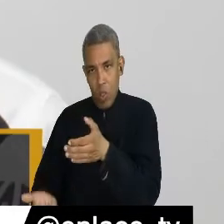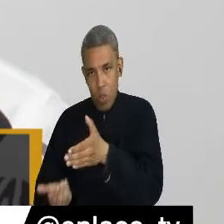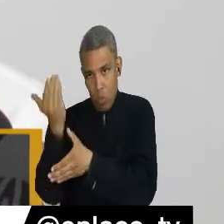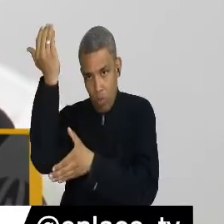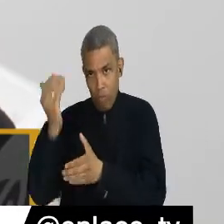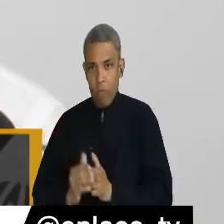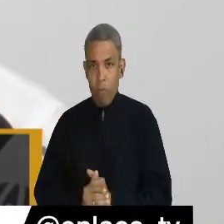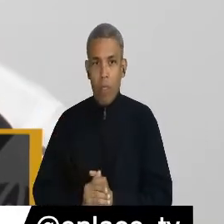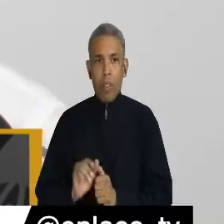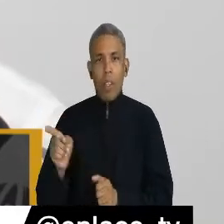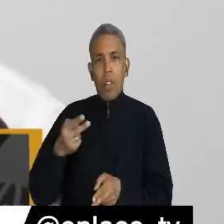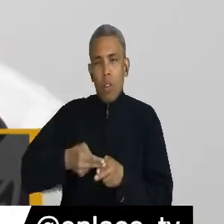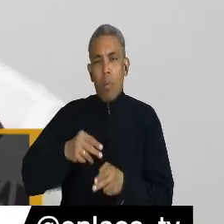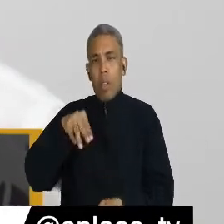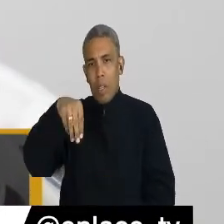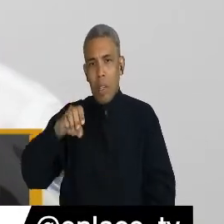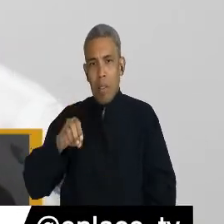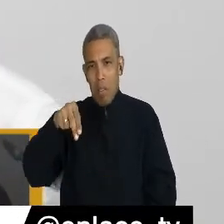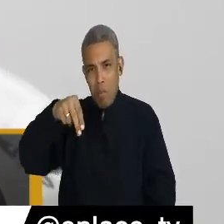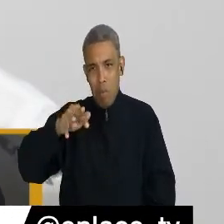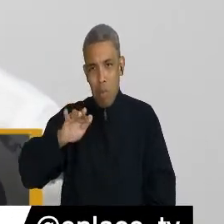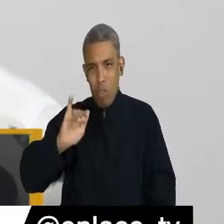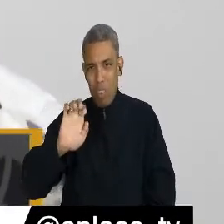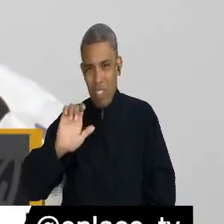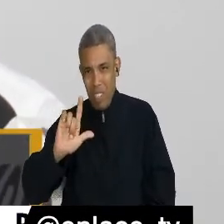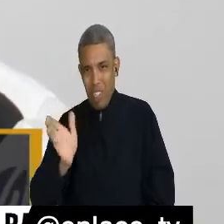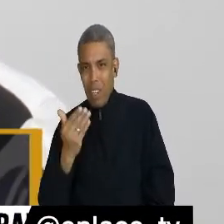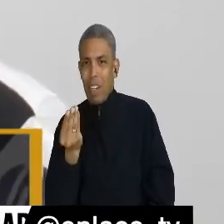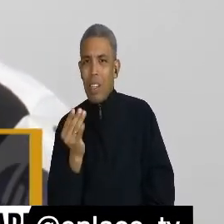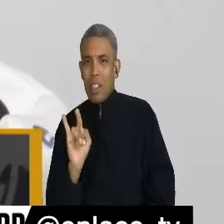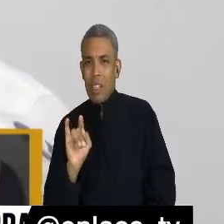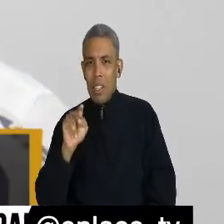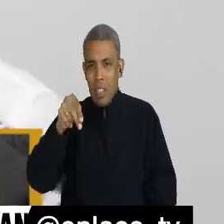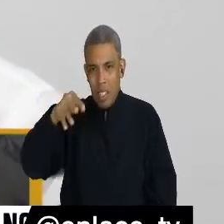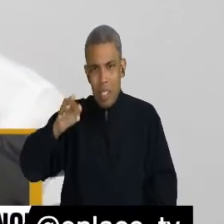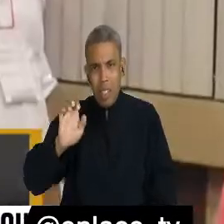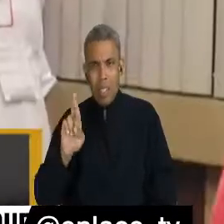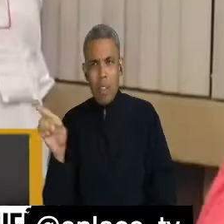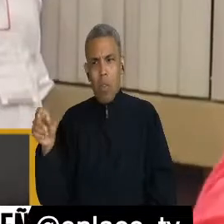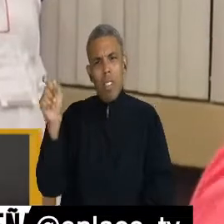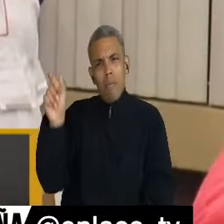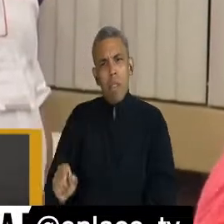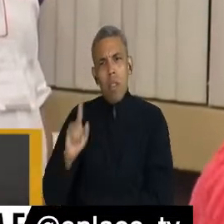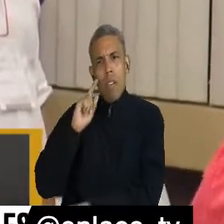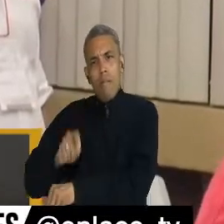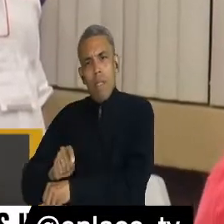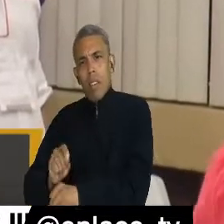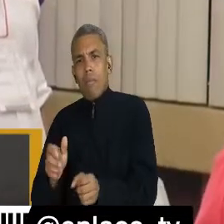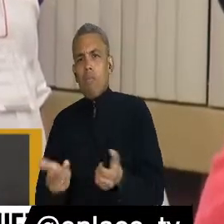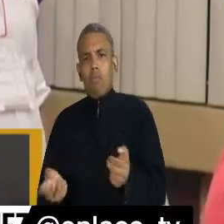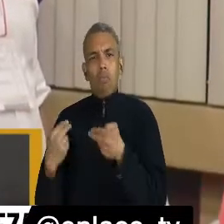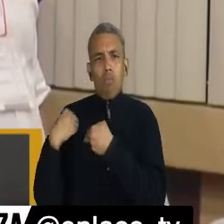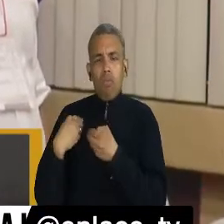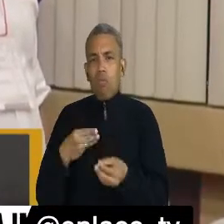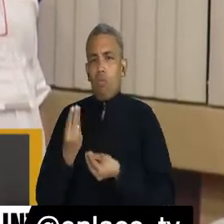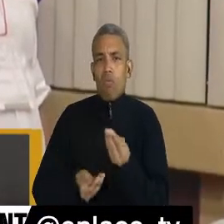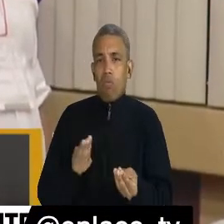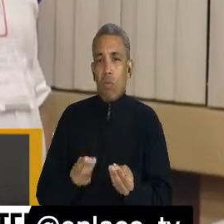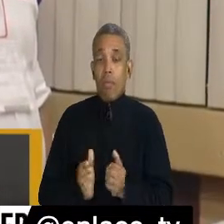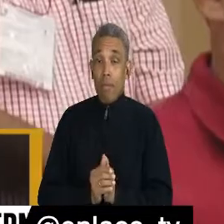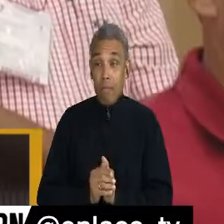Montiel y Quintero SAS, de la ciudad de Barranca Bermeja. Recordemos la responsabilidad que tiene esa revisoría fiscal. Bueno, la revisoría fiscal tiene el